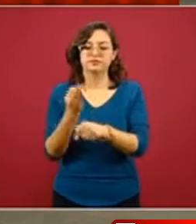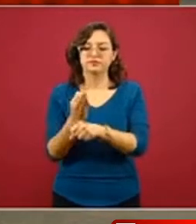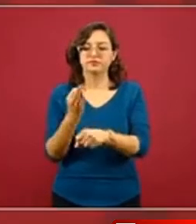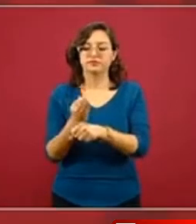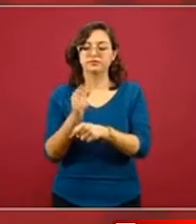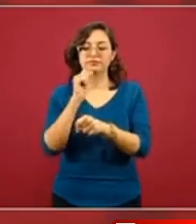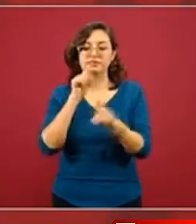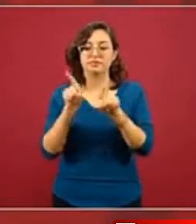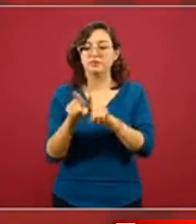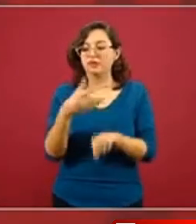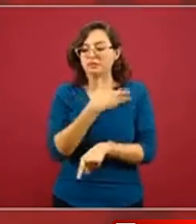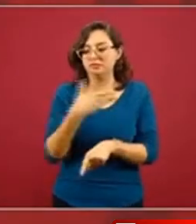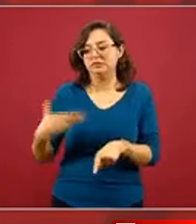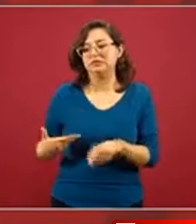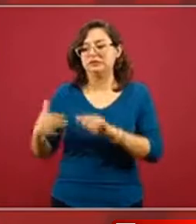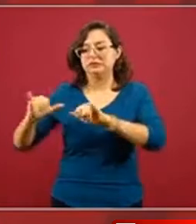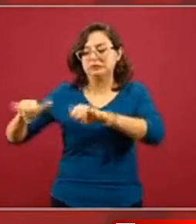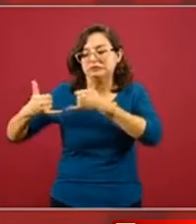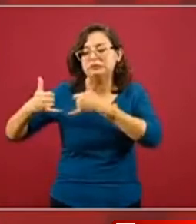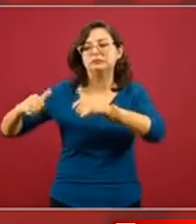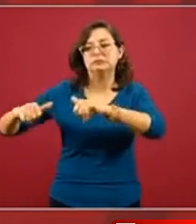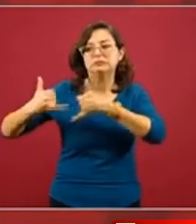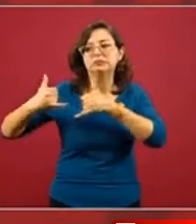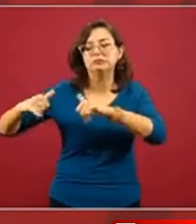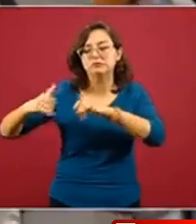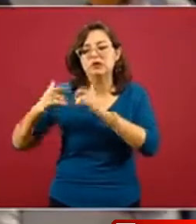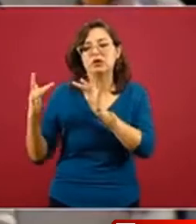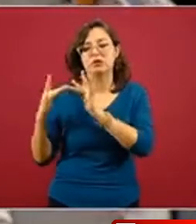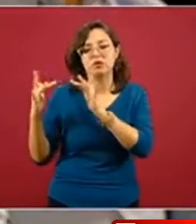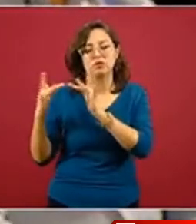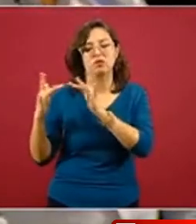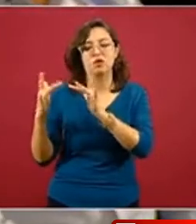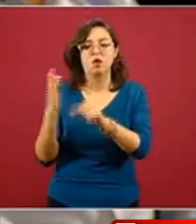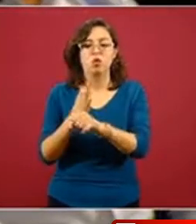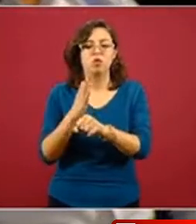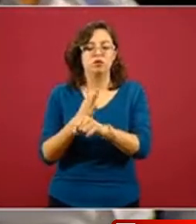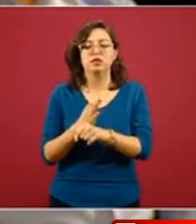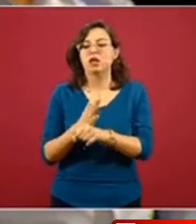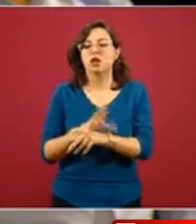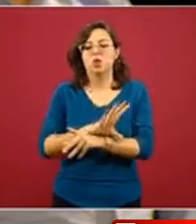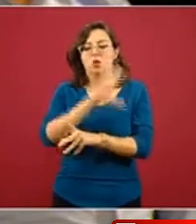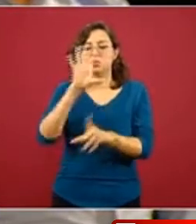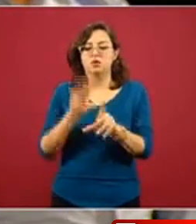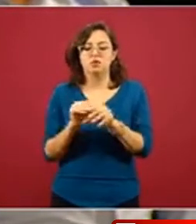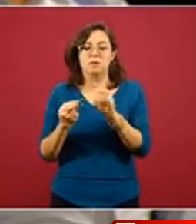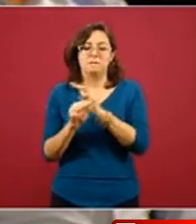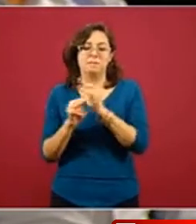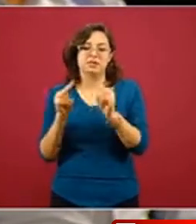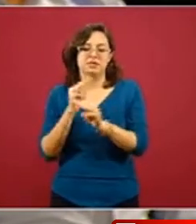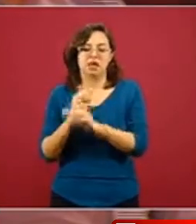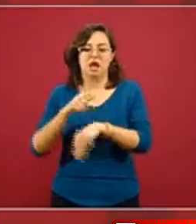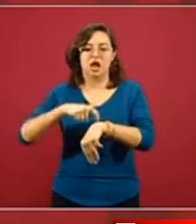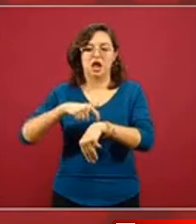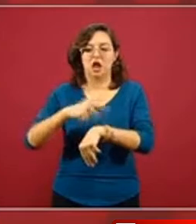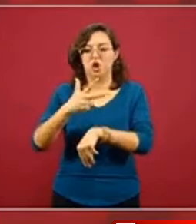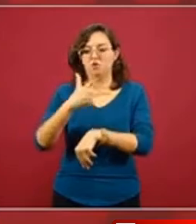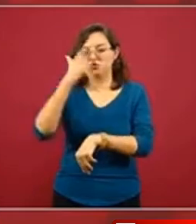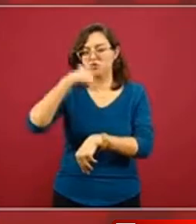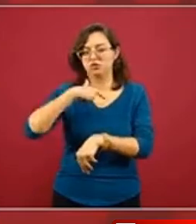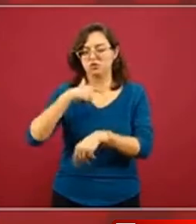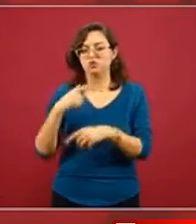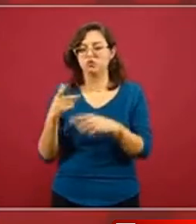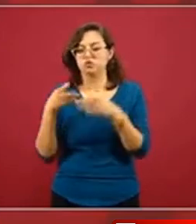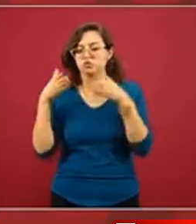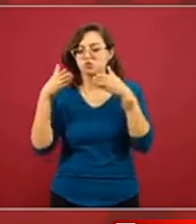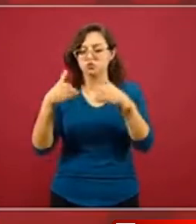presidente interactuó varias veces al día con él y está él ahorita integrando todo el material para la reunión de las 20 horas con el presidente respecto a